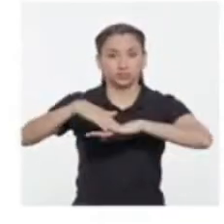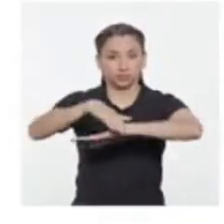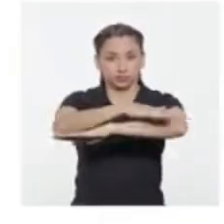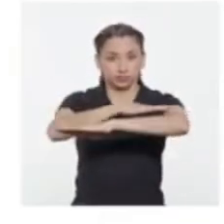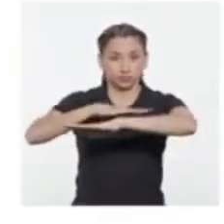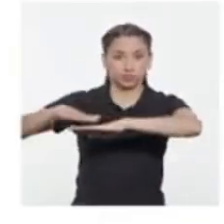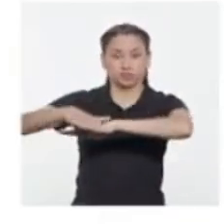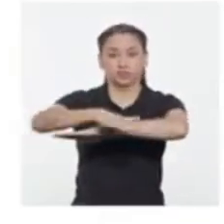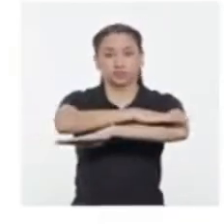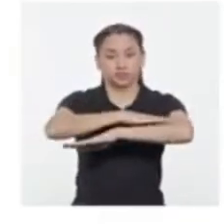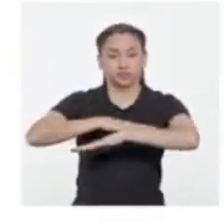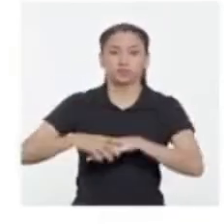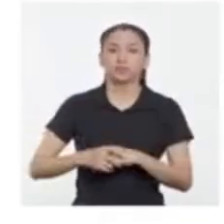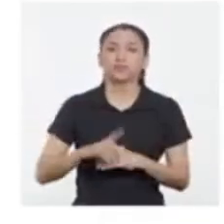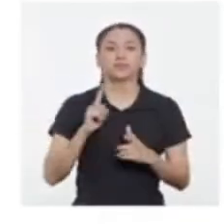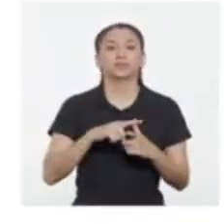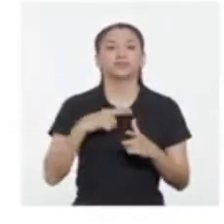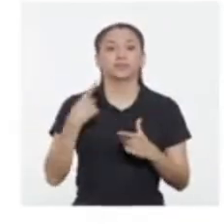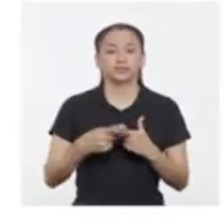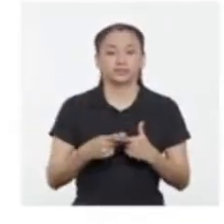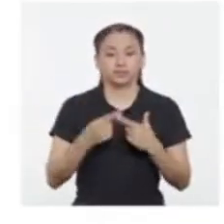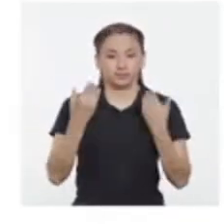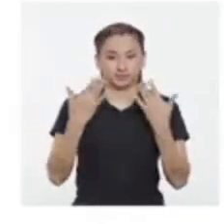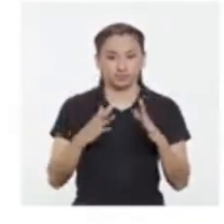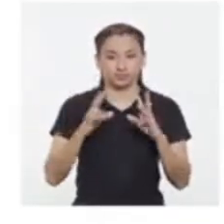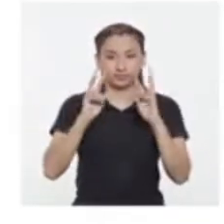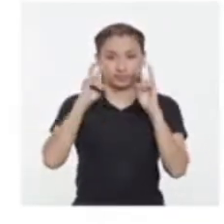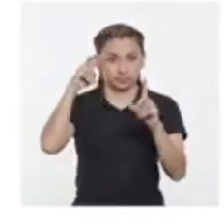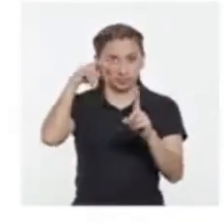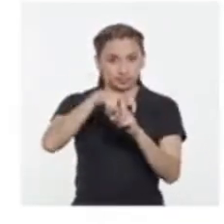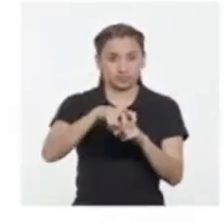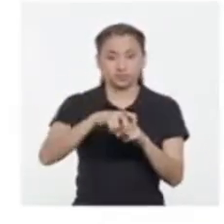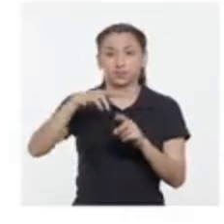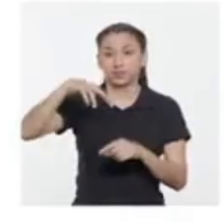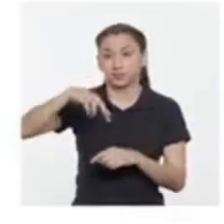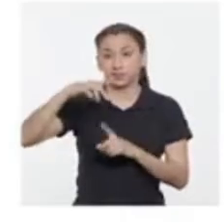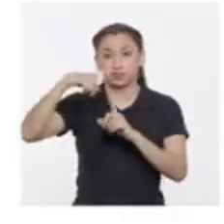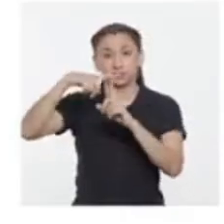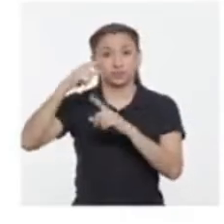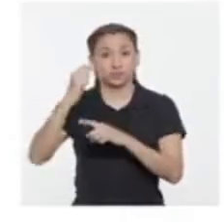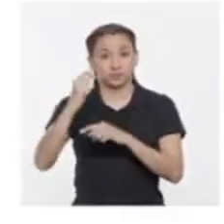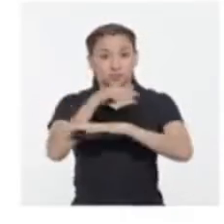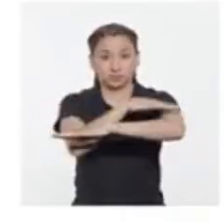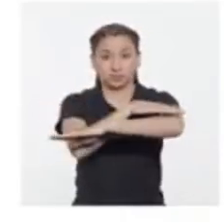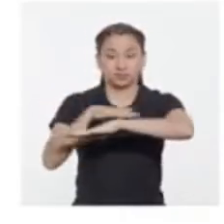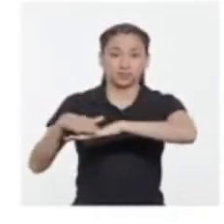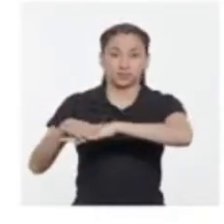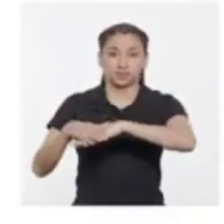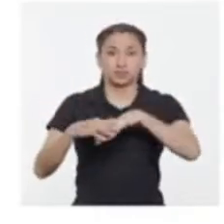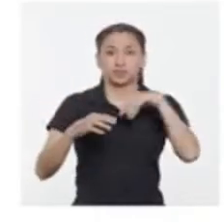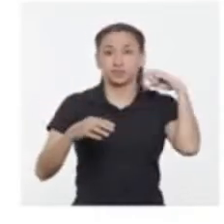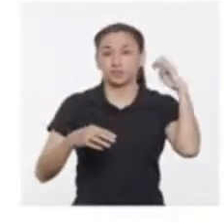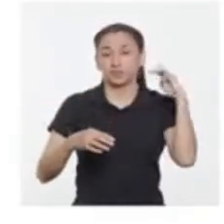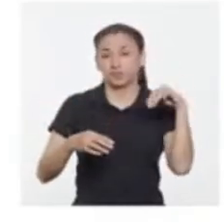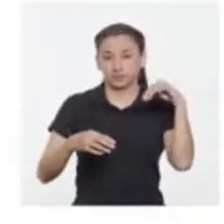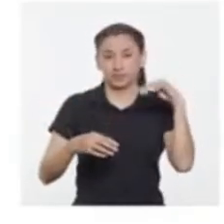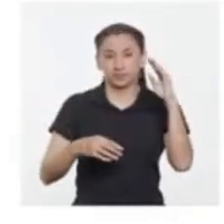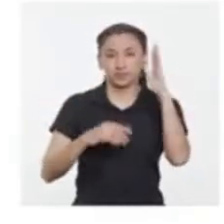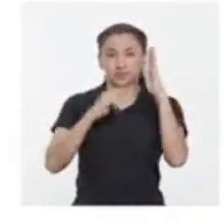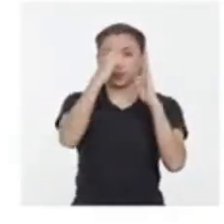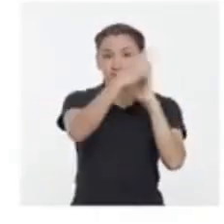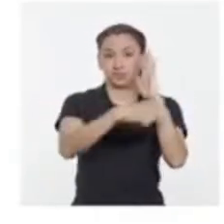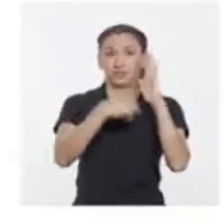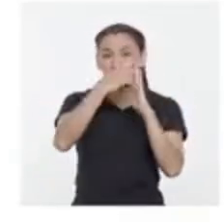de la base de la estructura. Entonces, hallamos el total de metros lineales de madera M de la cara anterior